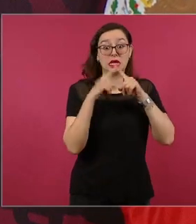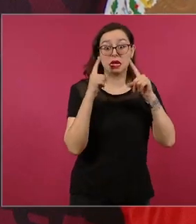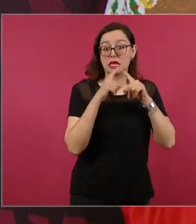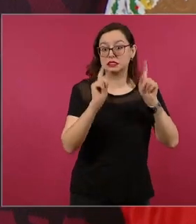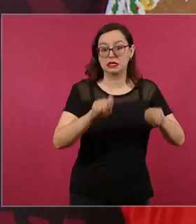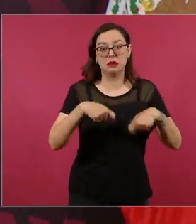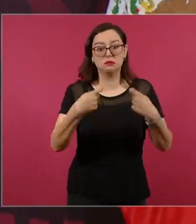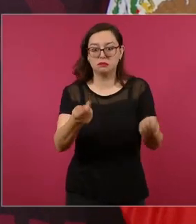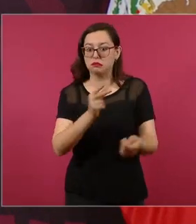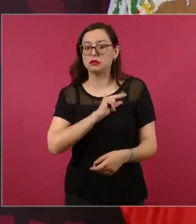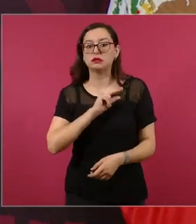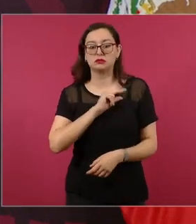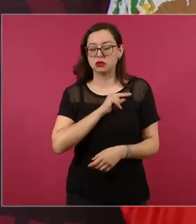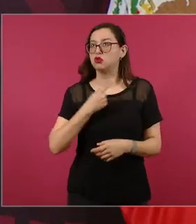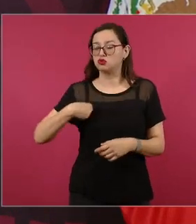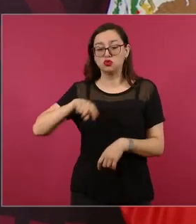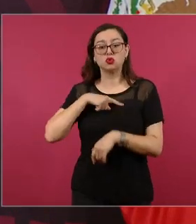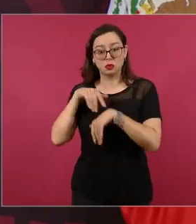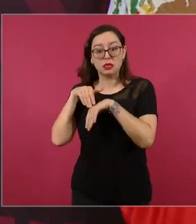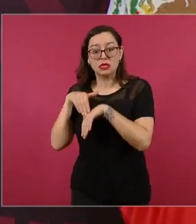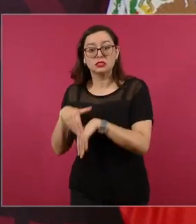porque así era.